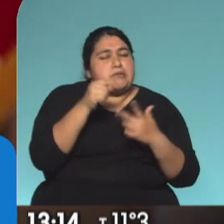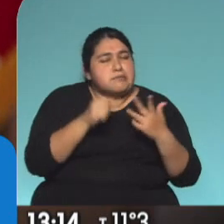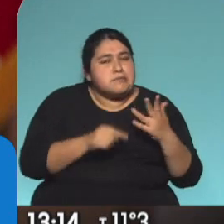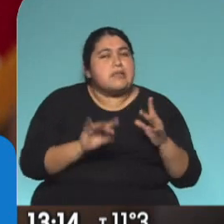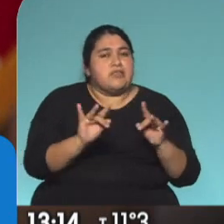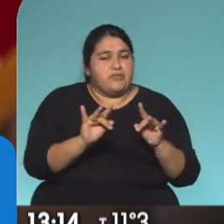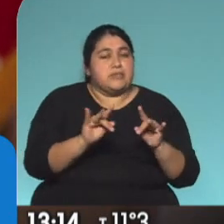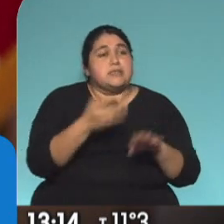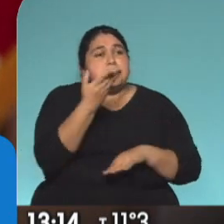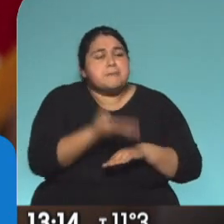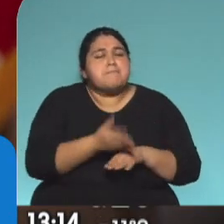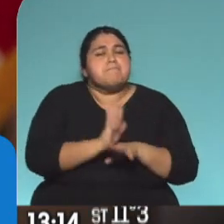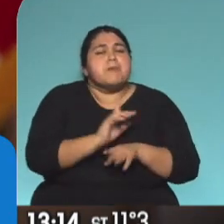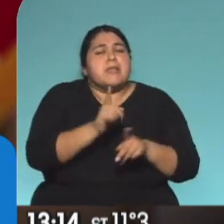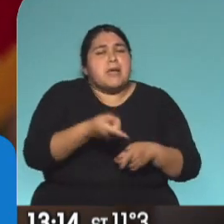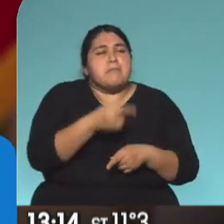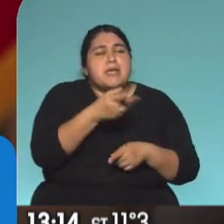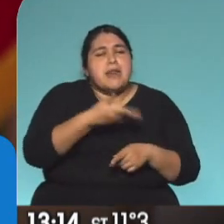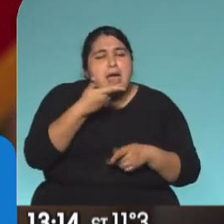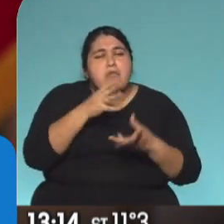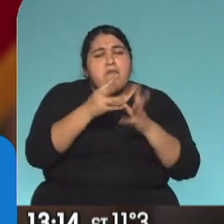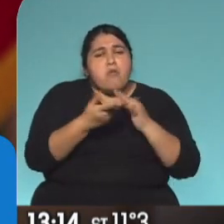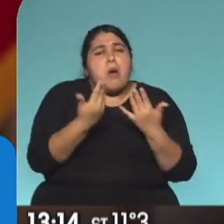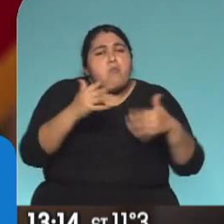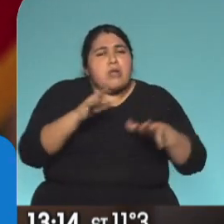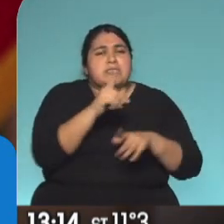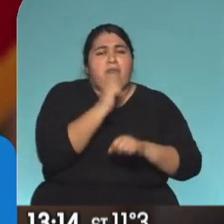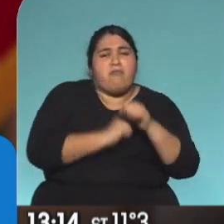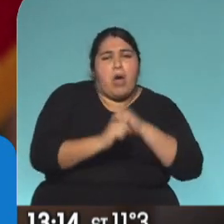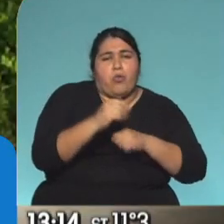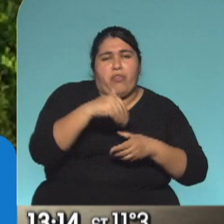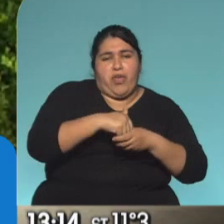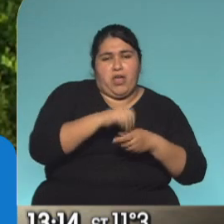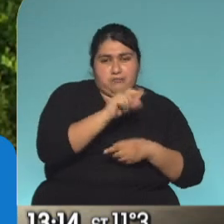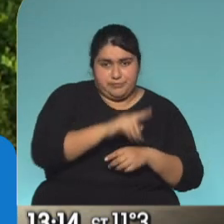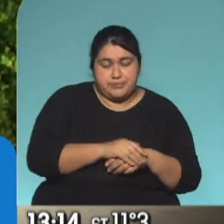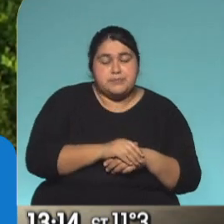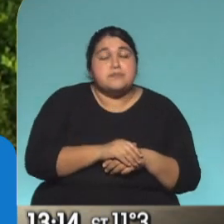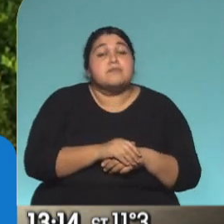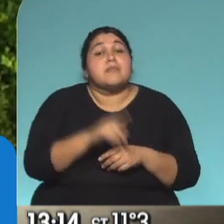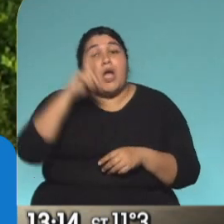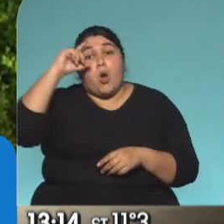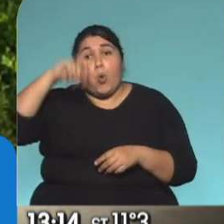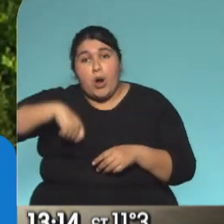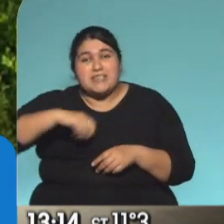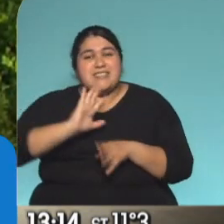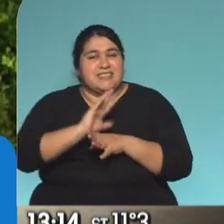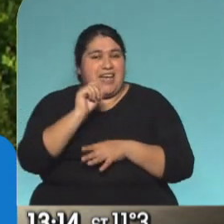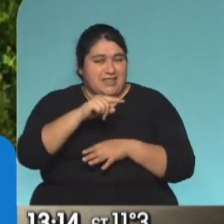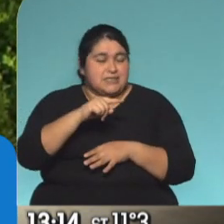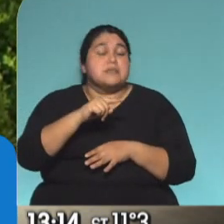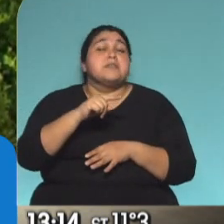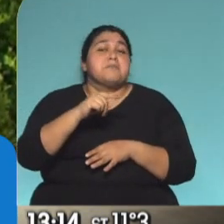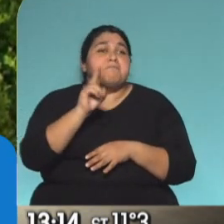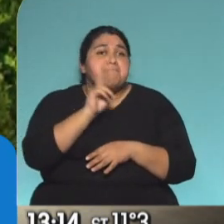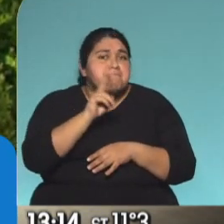las dudas sembradas por el propio mandatario acerca de un posible fraude en los comicios, la nominación de la jueza conservadora Amy Coney Barrett a